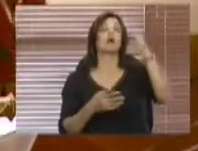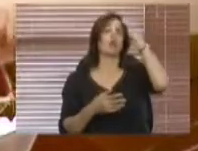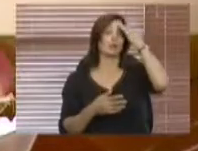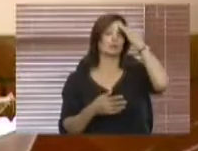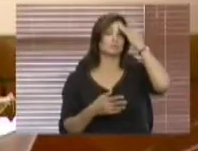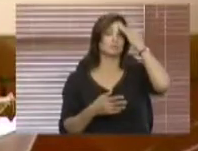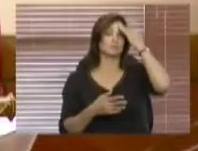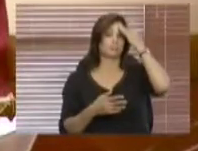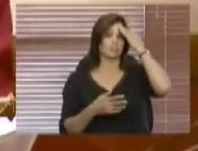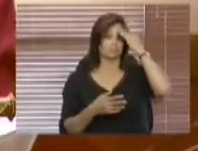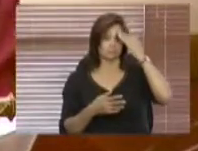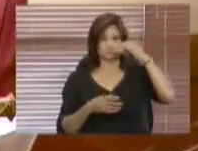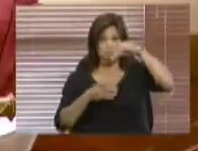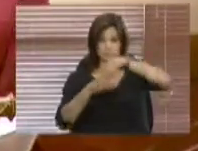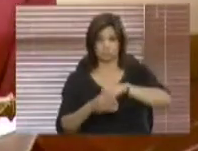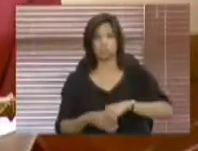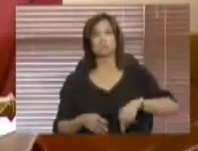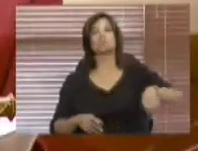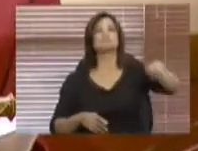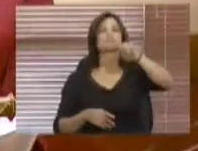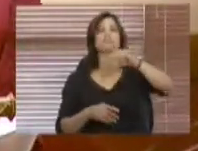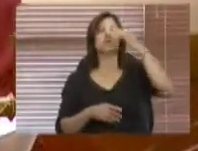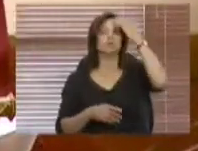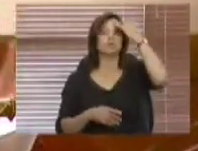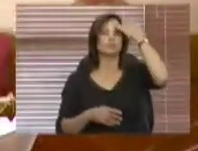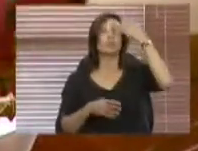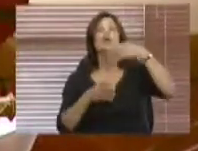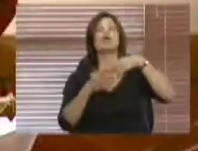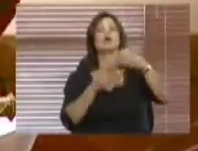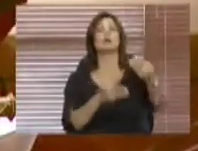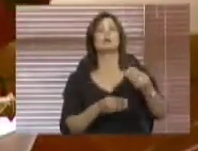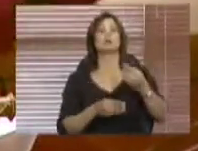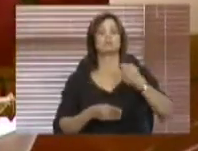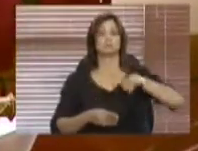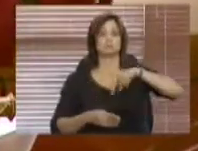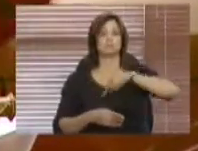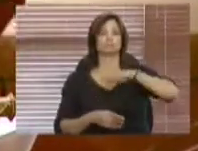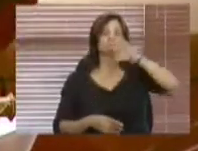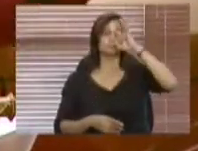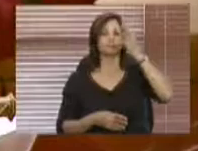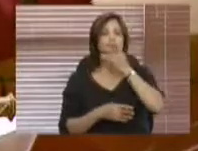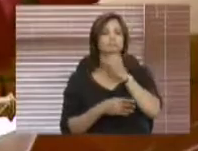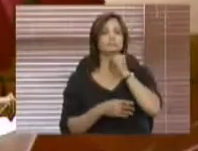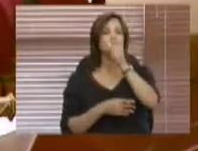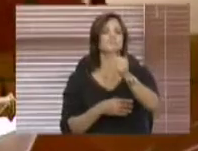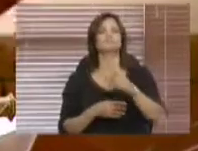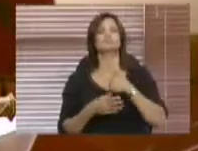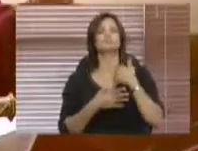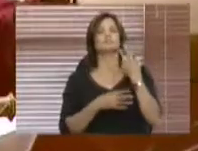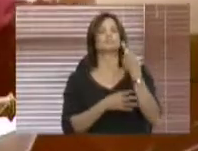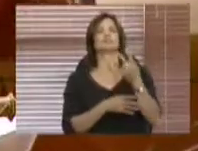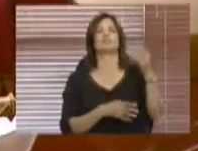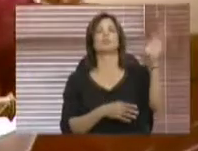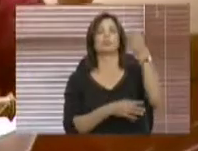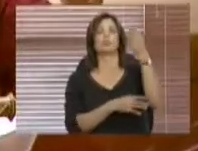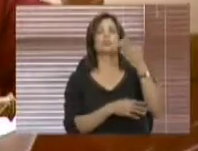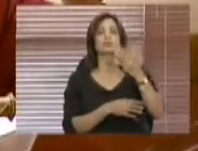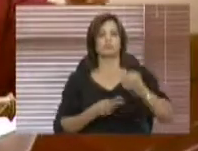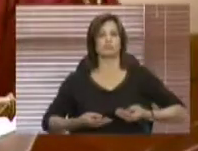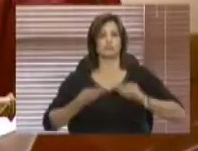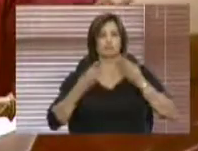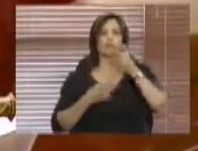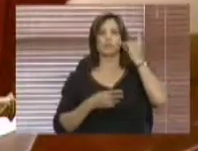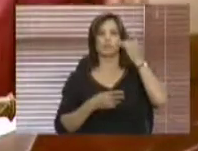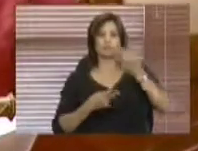de adentro, que lo sepan los de afuera, en nuestra patria no caben dos banderas. ¡Viva Duarte! ¡Viva la